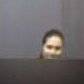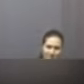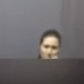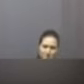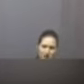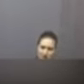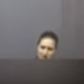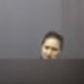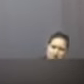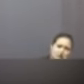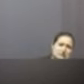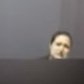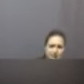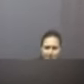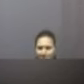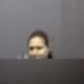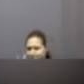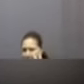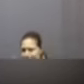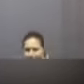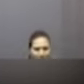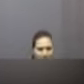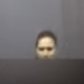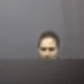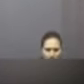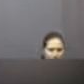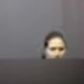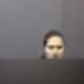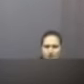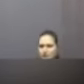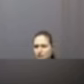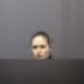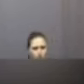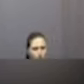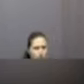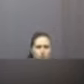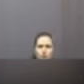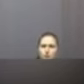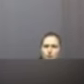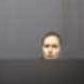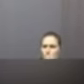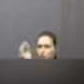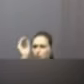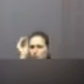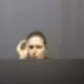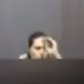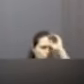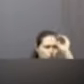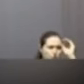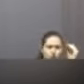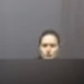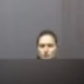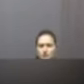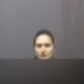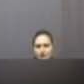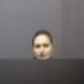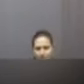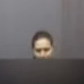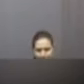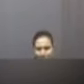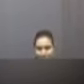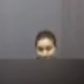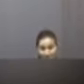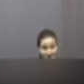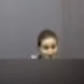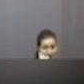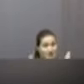sangre decía un economista está esa astucia de evadir a veces sentirse